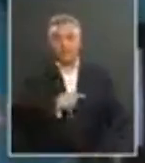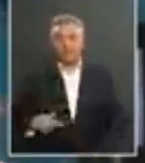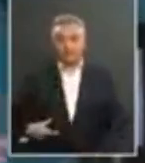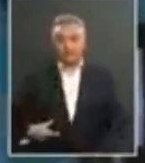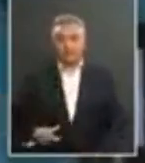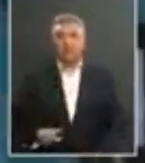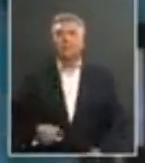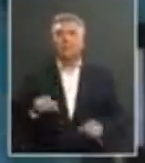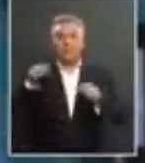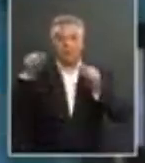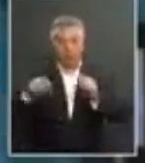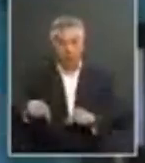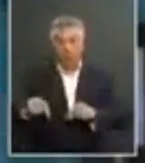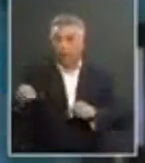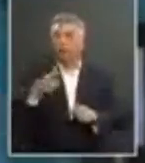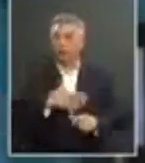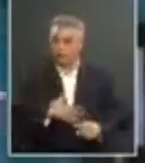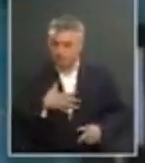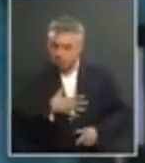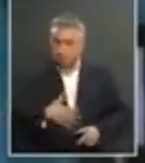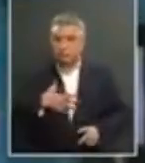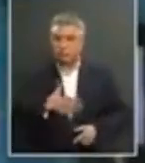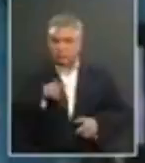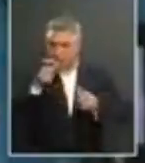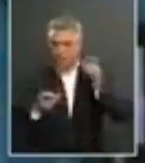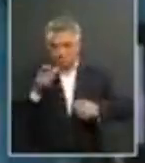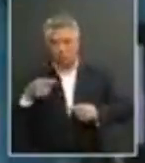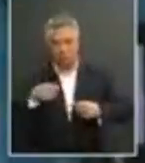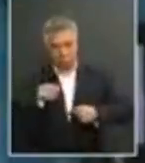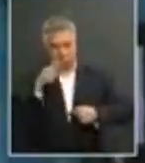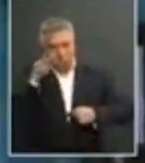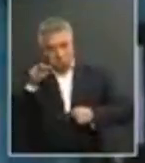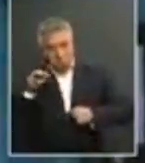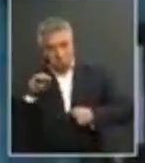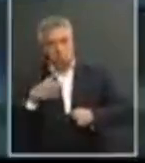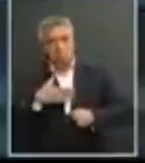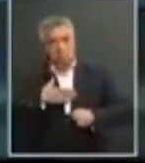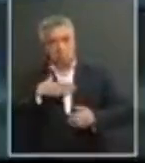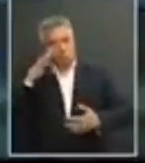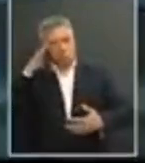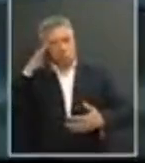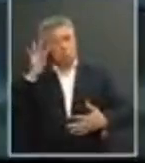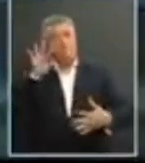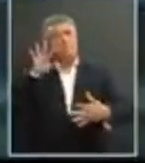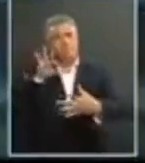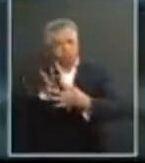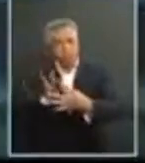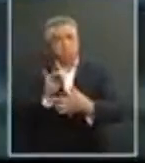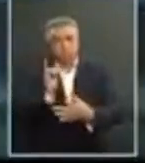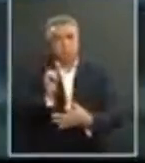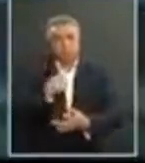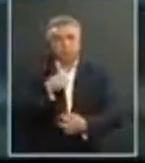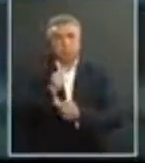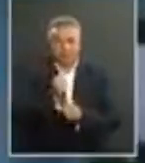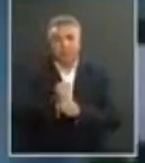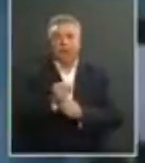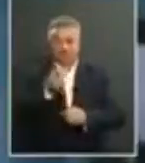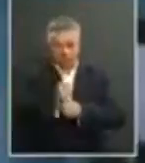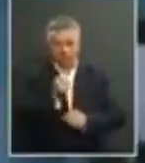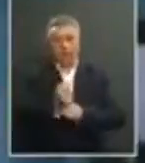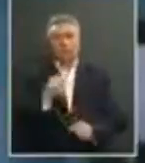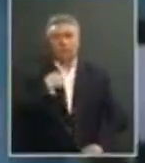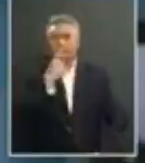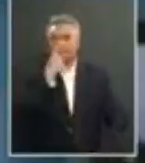sienta convocada, que esté contenta, que se siente identificada con lo que estamos planteando. Ha sido un trabajo de hartos meses, muy serio, hecho con